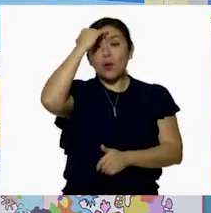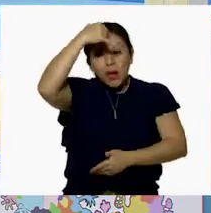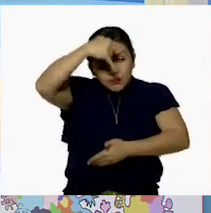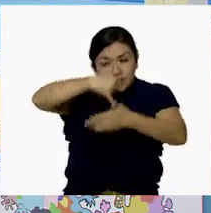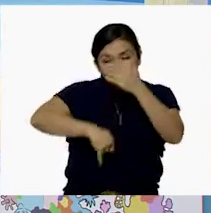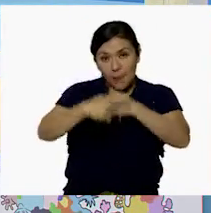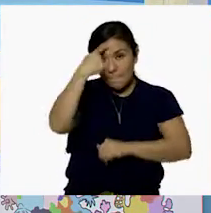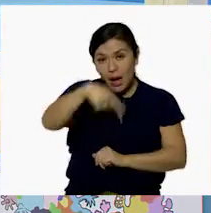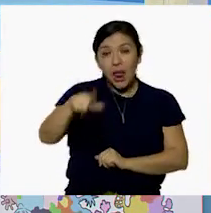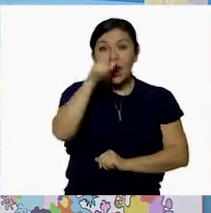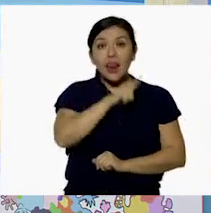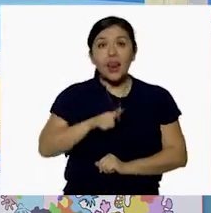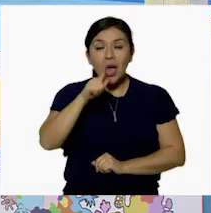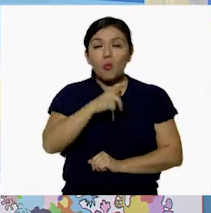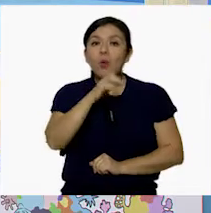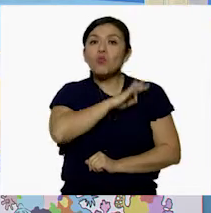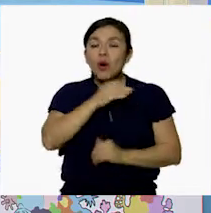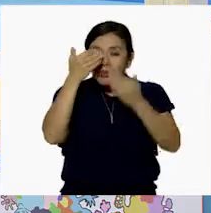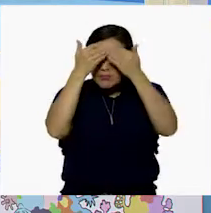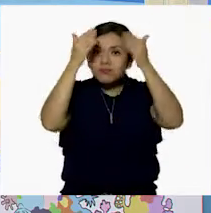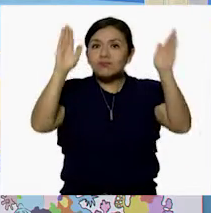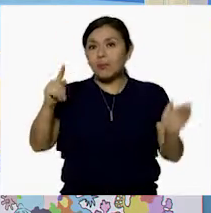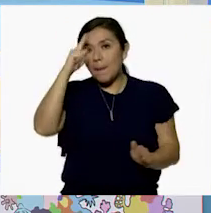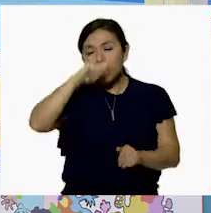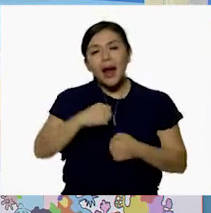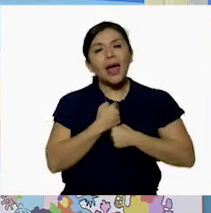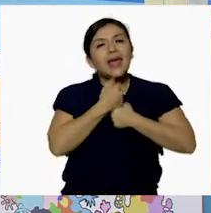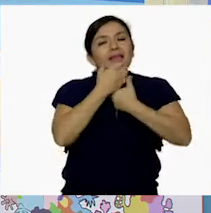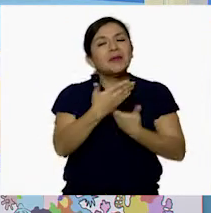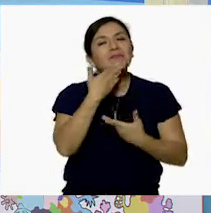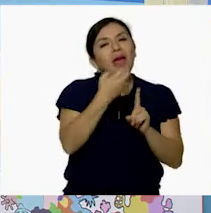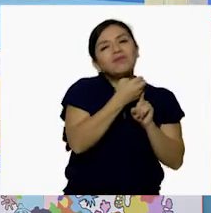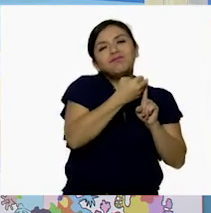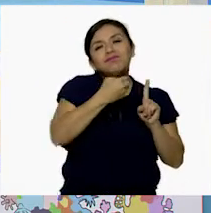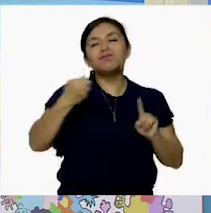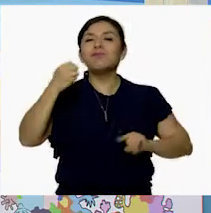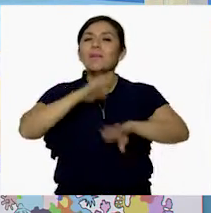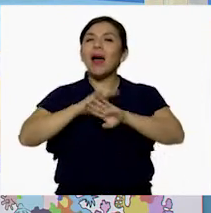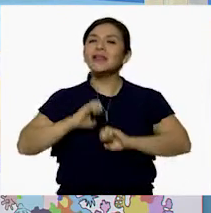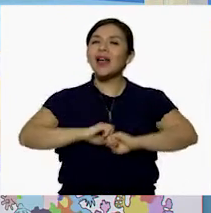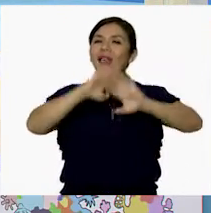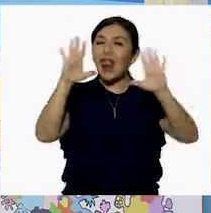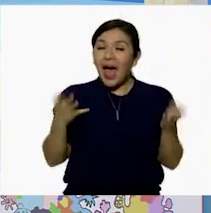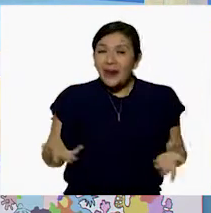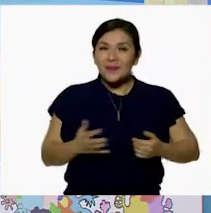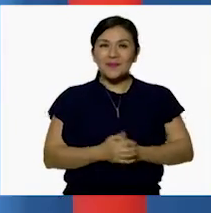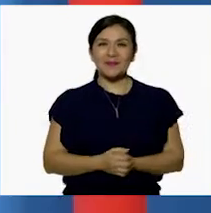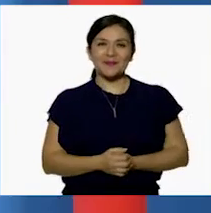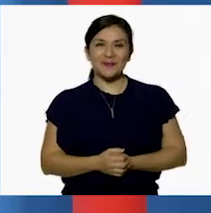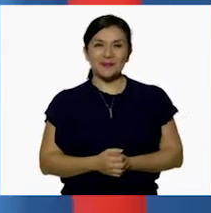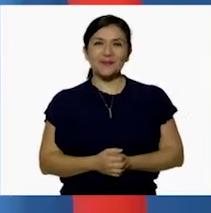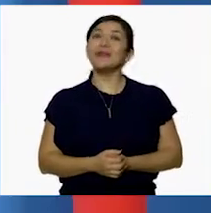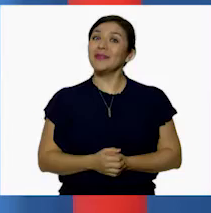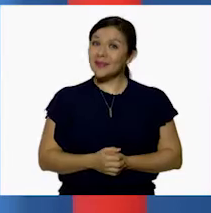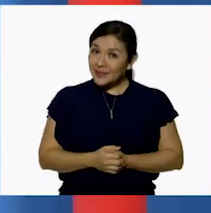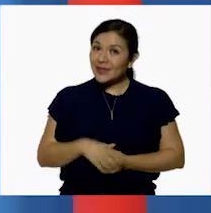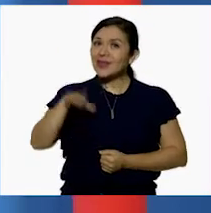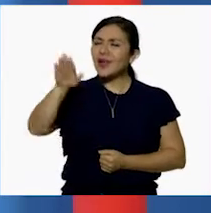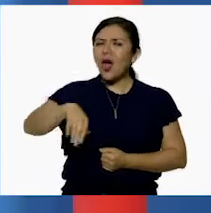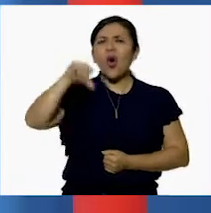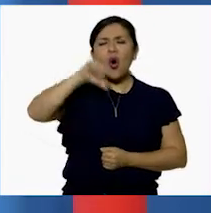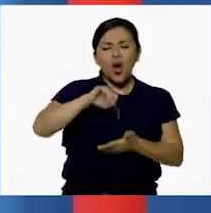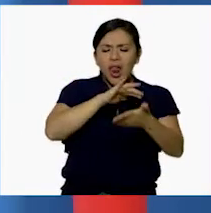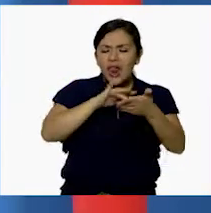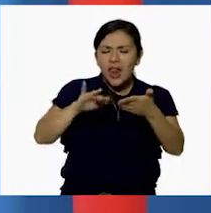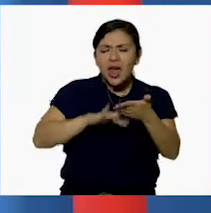profundo de nuestra lengua nos permite expresarnos con mayor precisión y claridad, entre otras cosas. Y Gaby, ¿qué texto